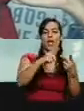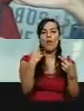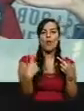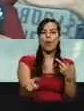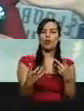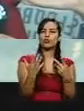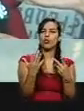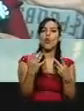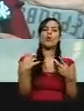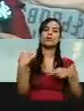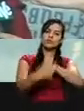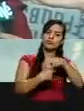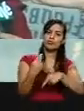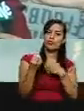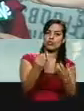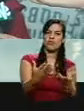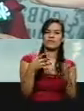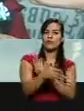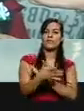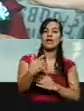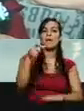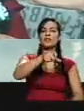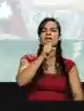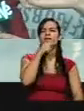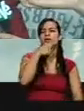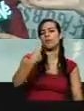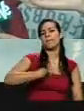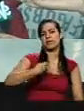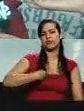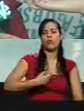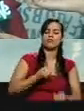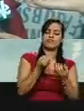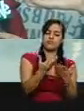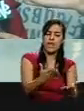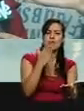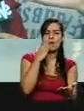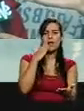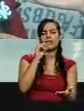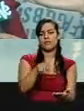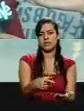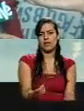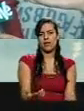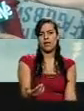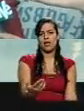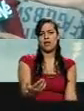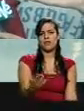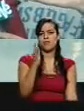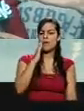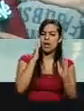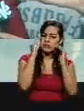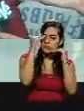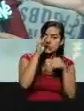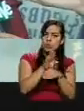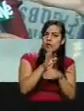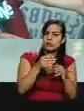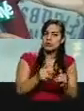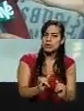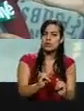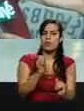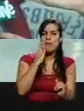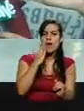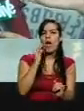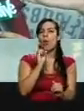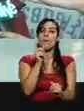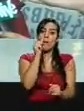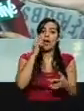que ha consagrado la revolución, que es la pensión de vejez para las madres que están a dedicación exclusiva a un hijo, madre o